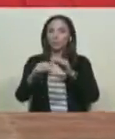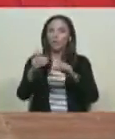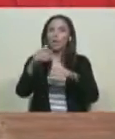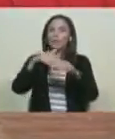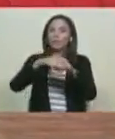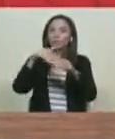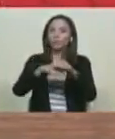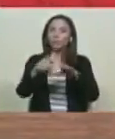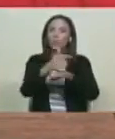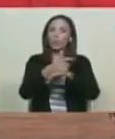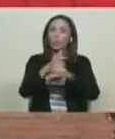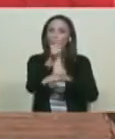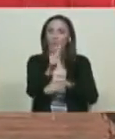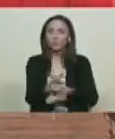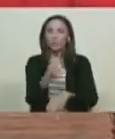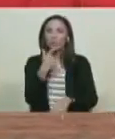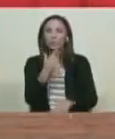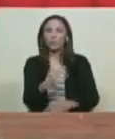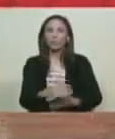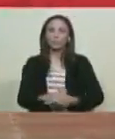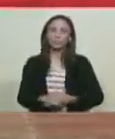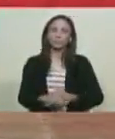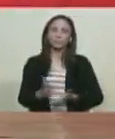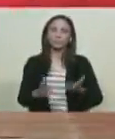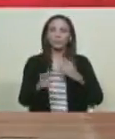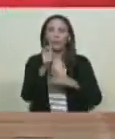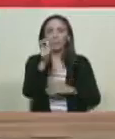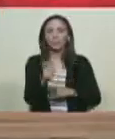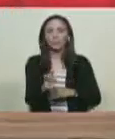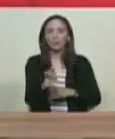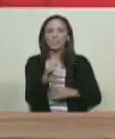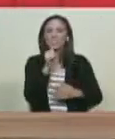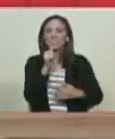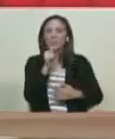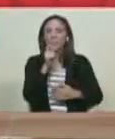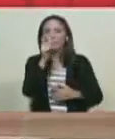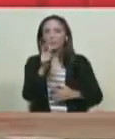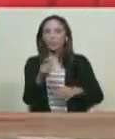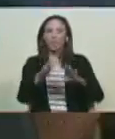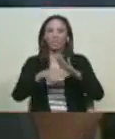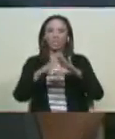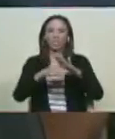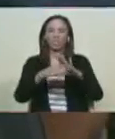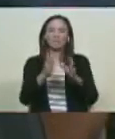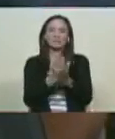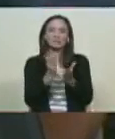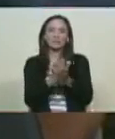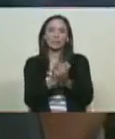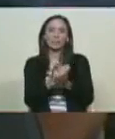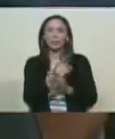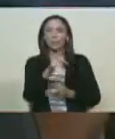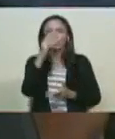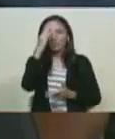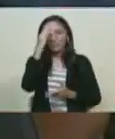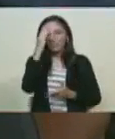y salió el hablachento. ¿Quién es el hablachento? ¿Cómo lo saben ustedes?